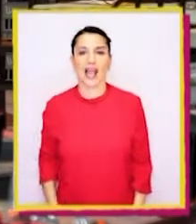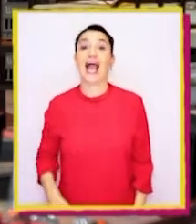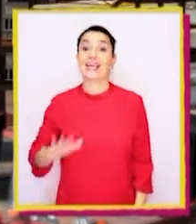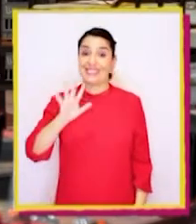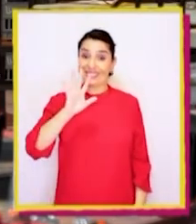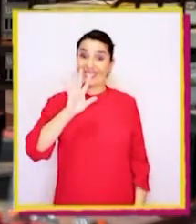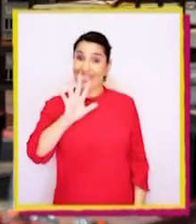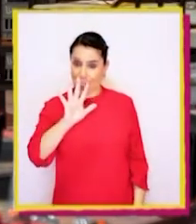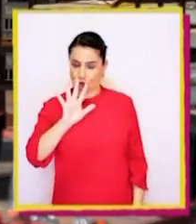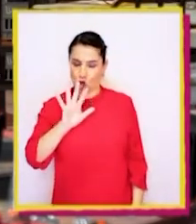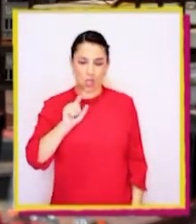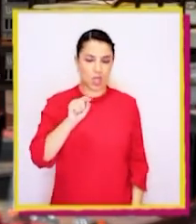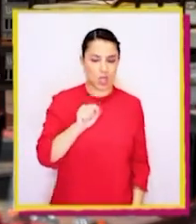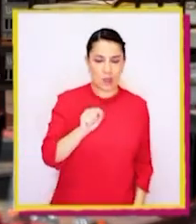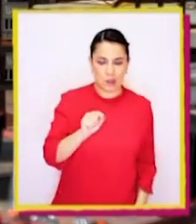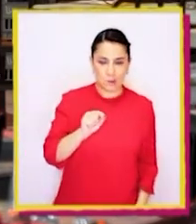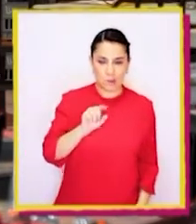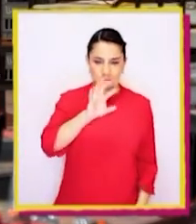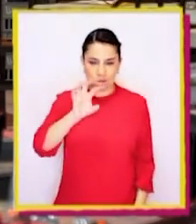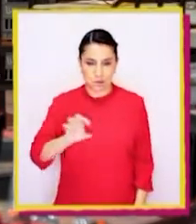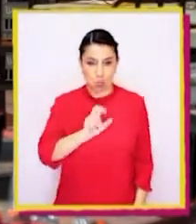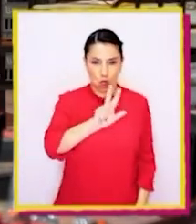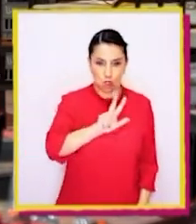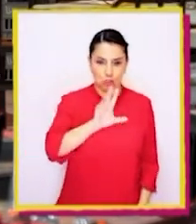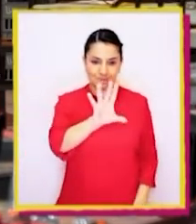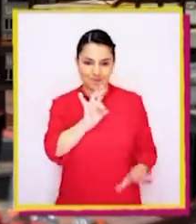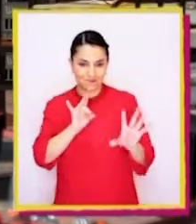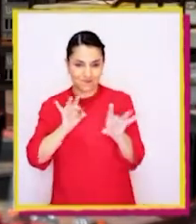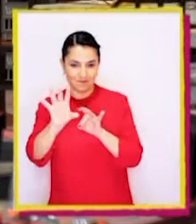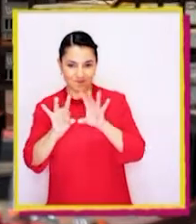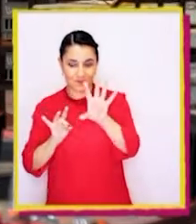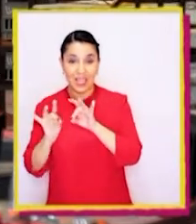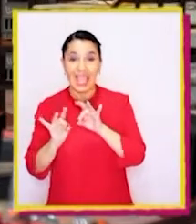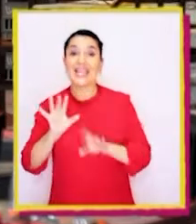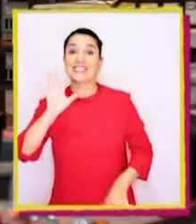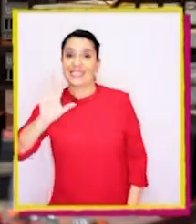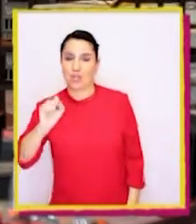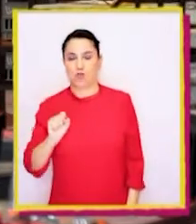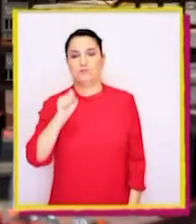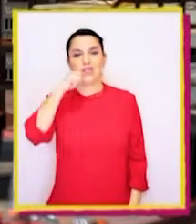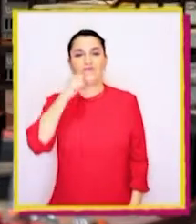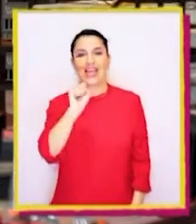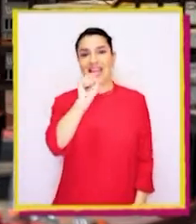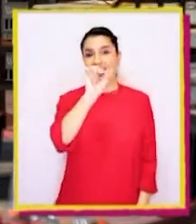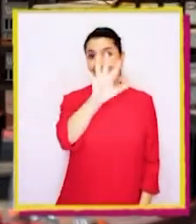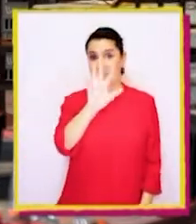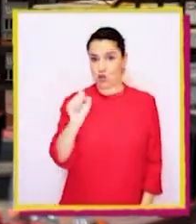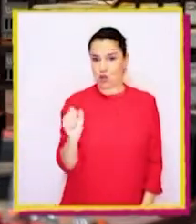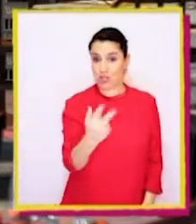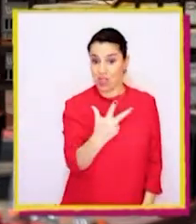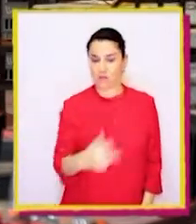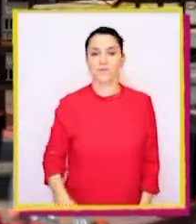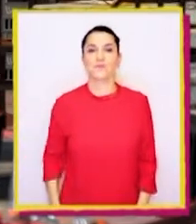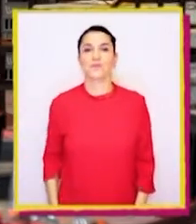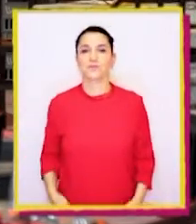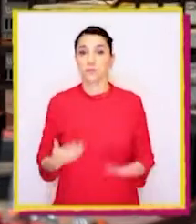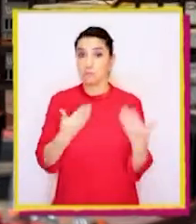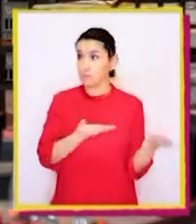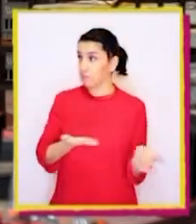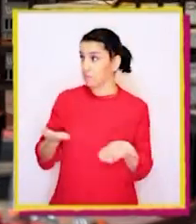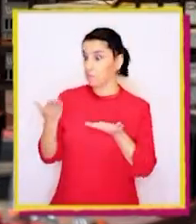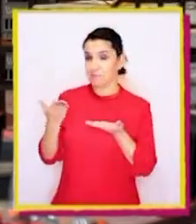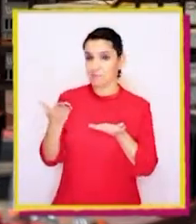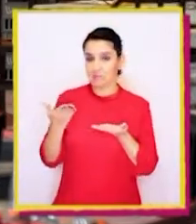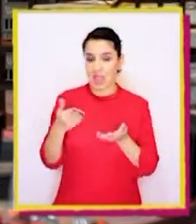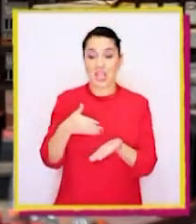Quieren 5 de esos 8 pedazos. Esos son los 5 octavos. Entonces les quedaría algo así.